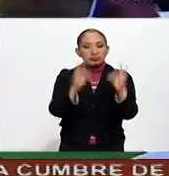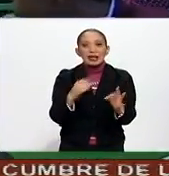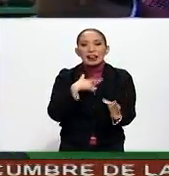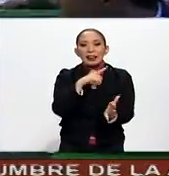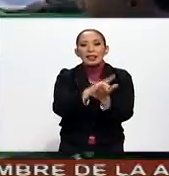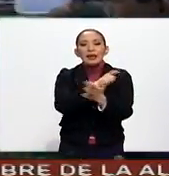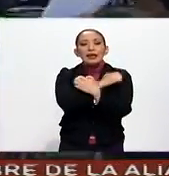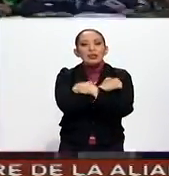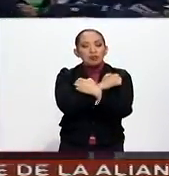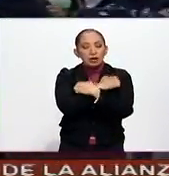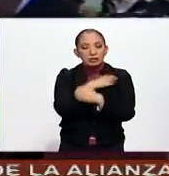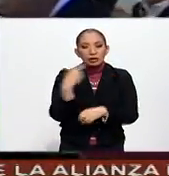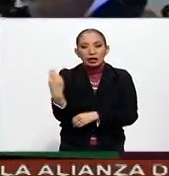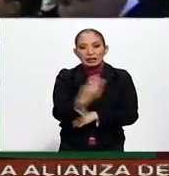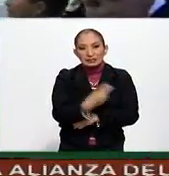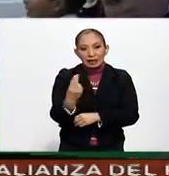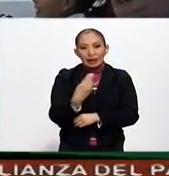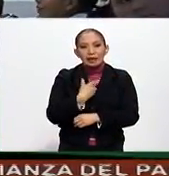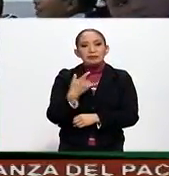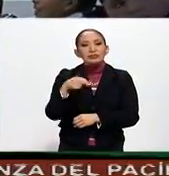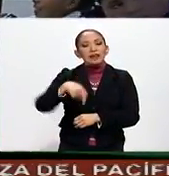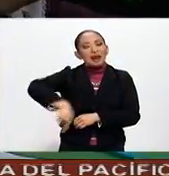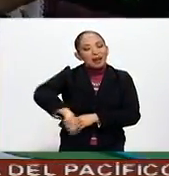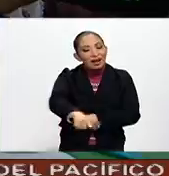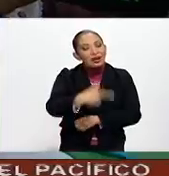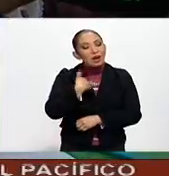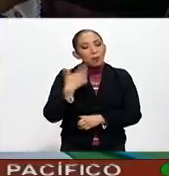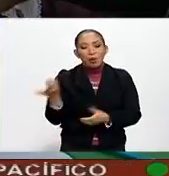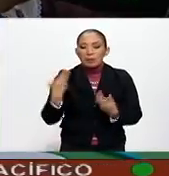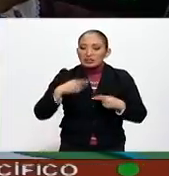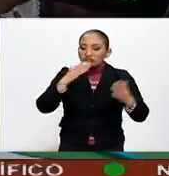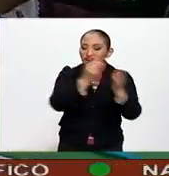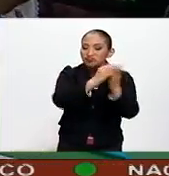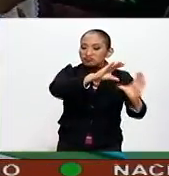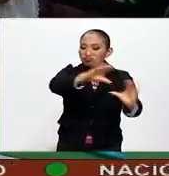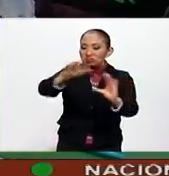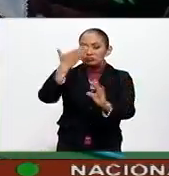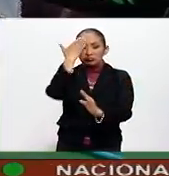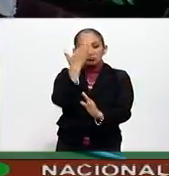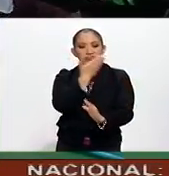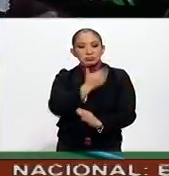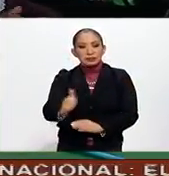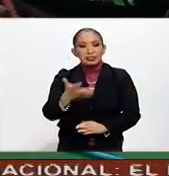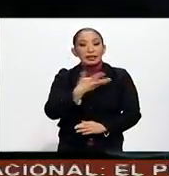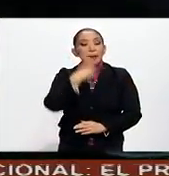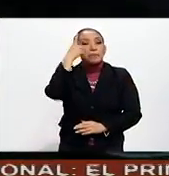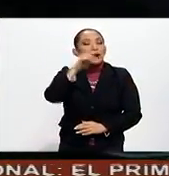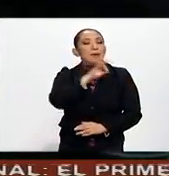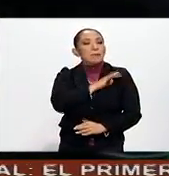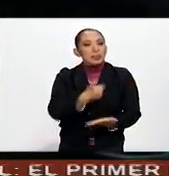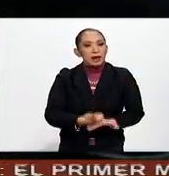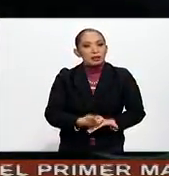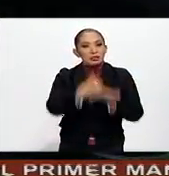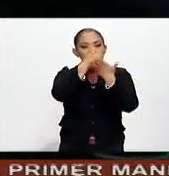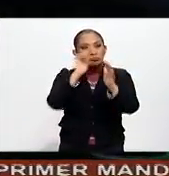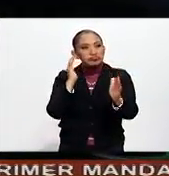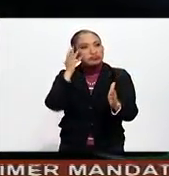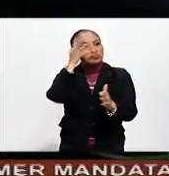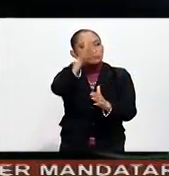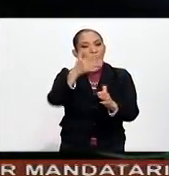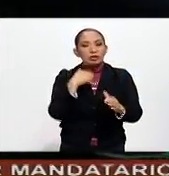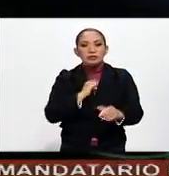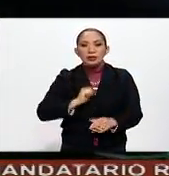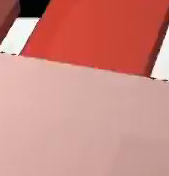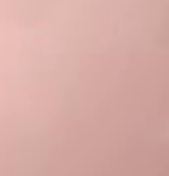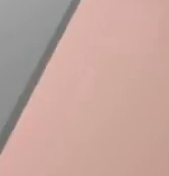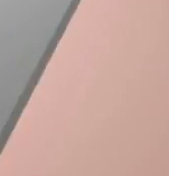educativa también se necesita formar capital humano competente para que permita enfrentar los retos del siglo XXI.